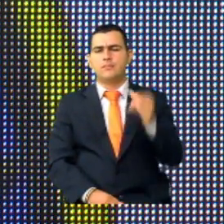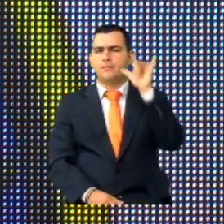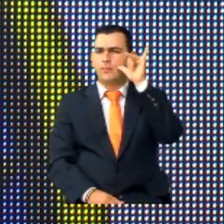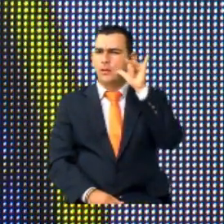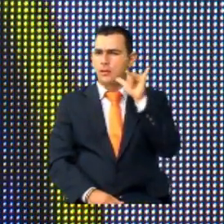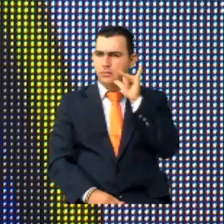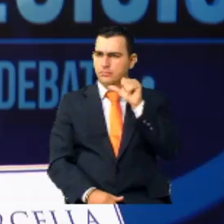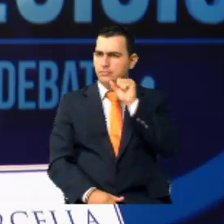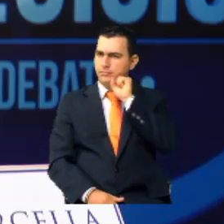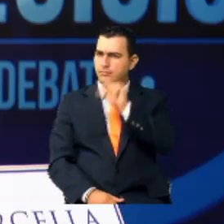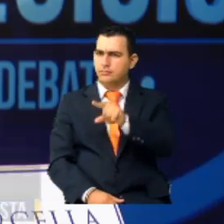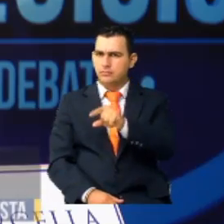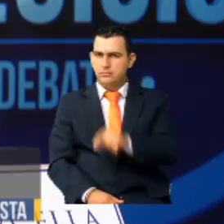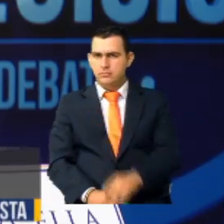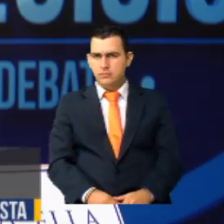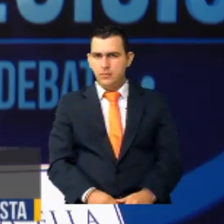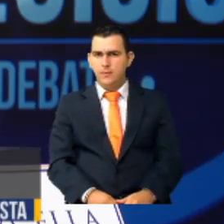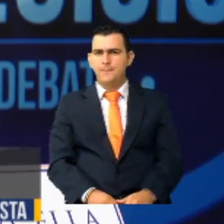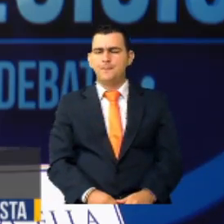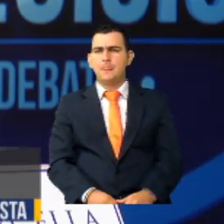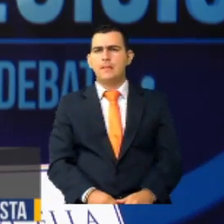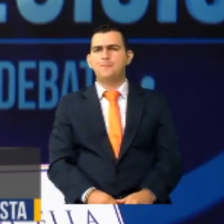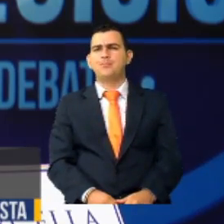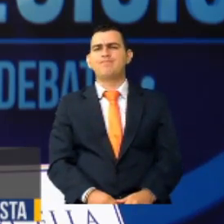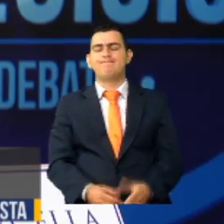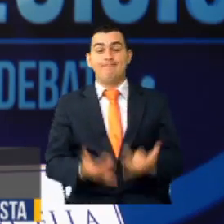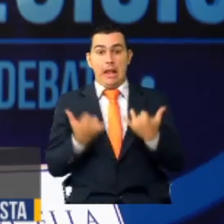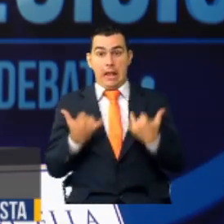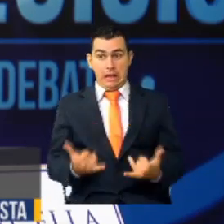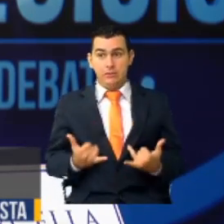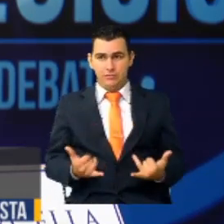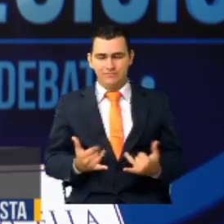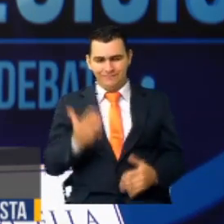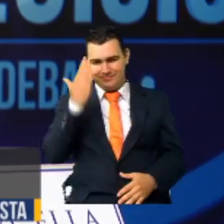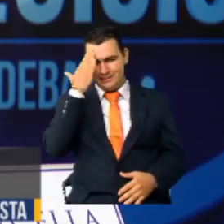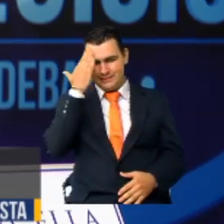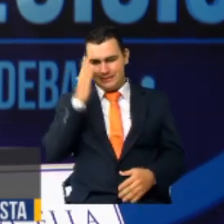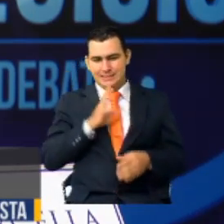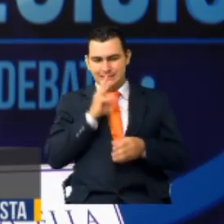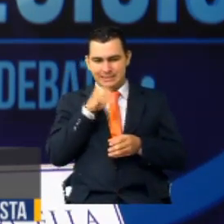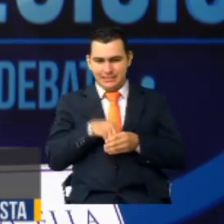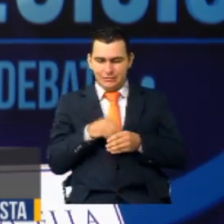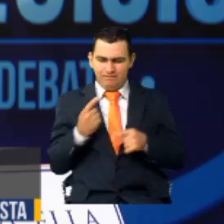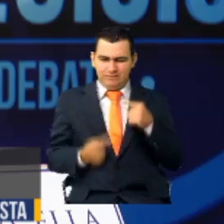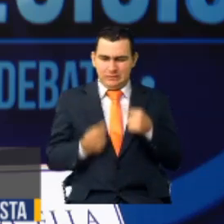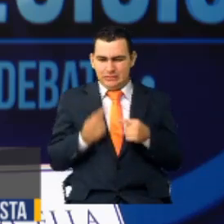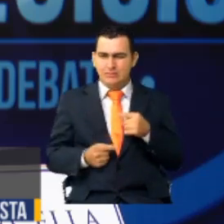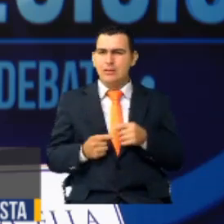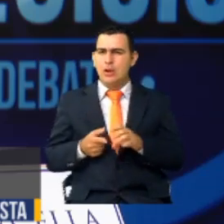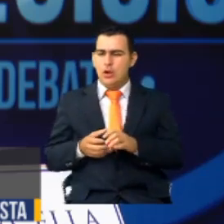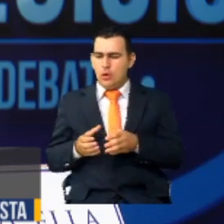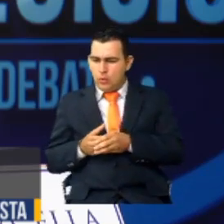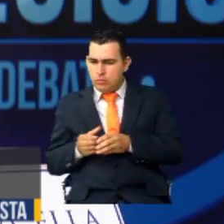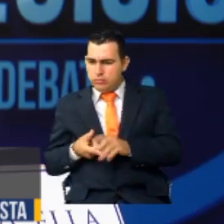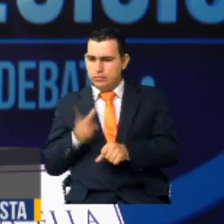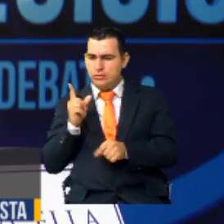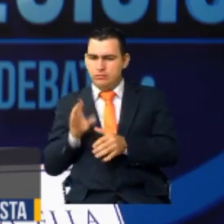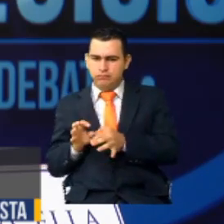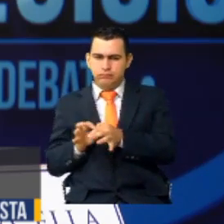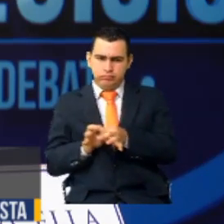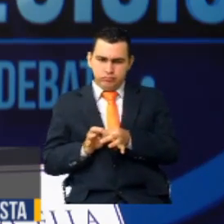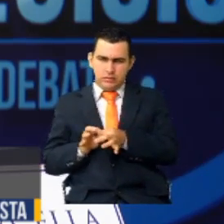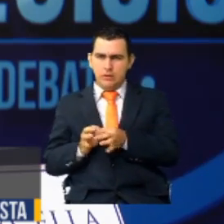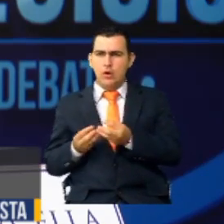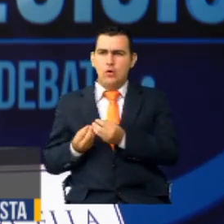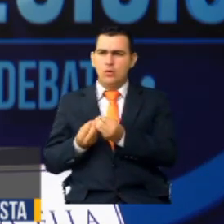Mojica. Doctora Janet, ante las dificultades que se presentaron al interior de su partido, al no lograr la unidad con los candidatos al Consejo,